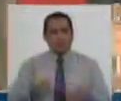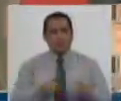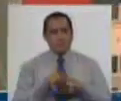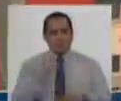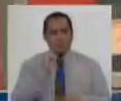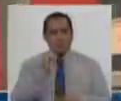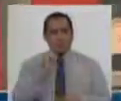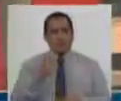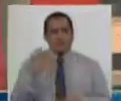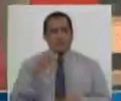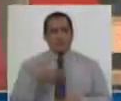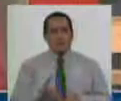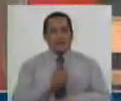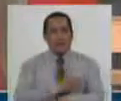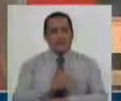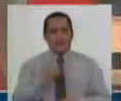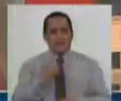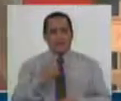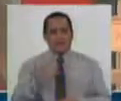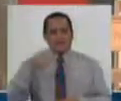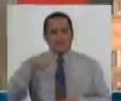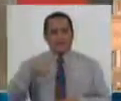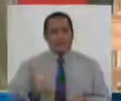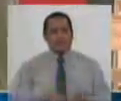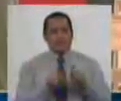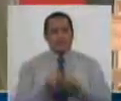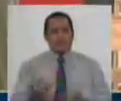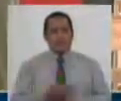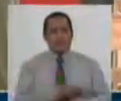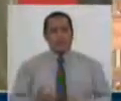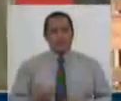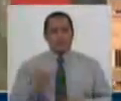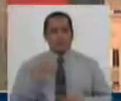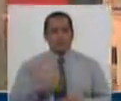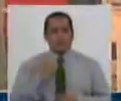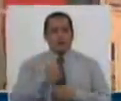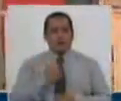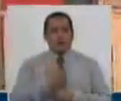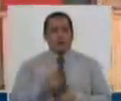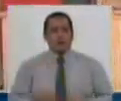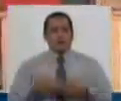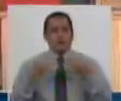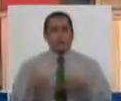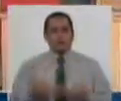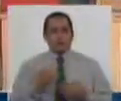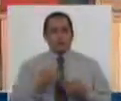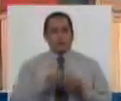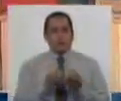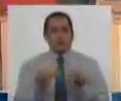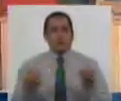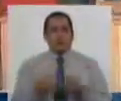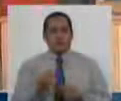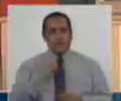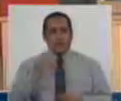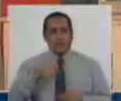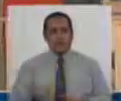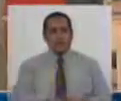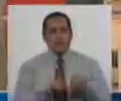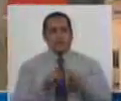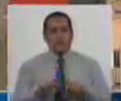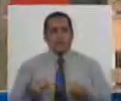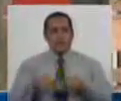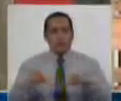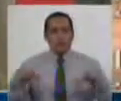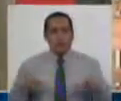día siempre hay demandas y el gobierno siempre está en la tarea de cumplir con estas demandas. Hay